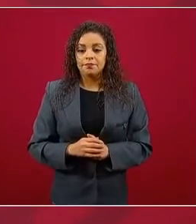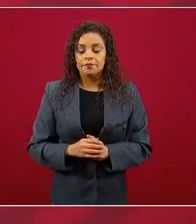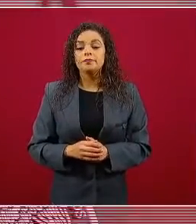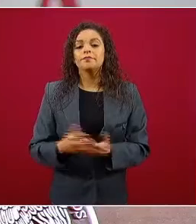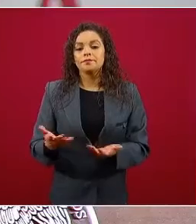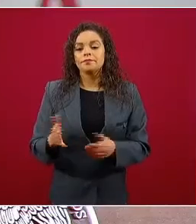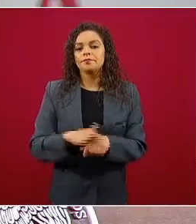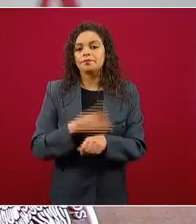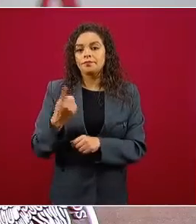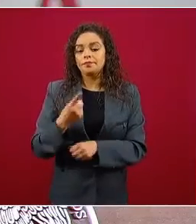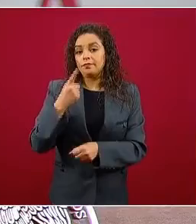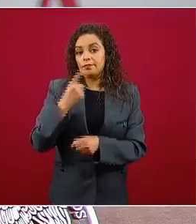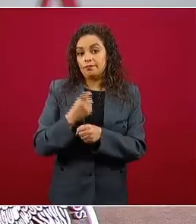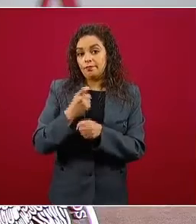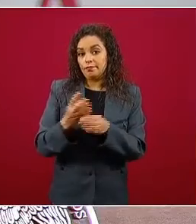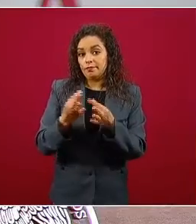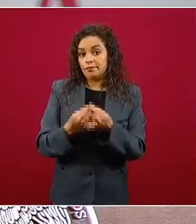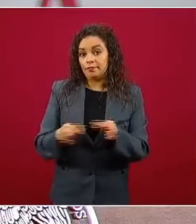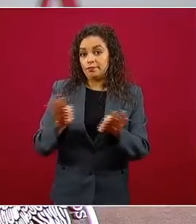sanitaria,